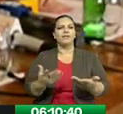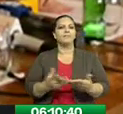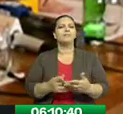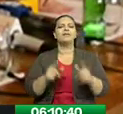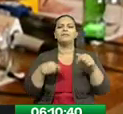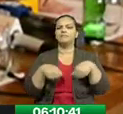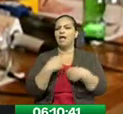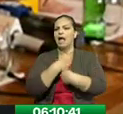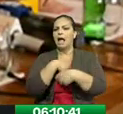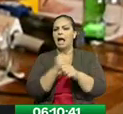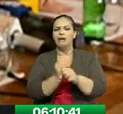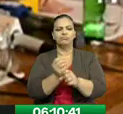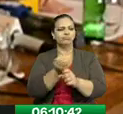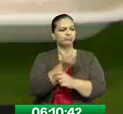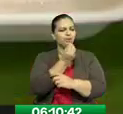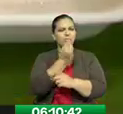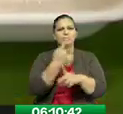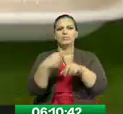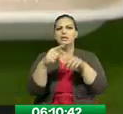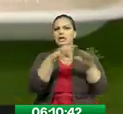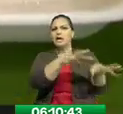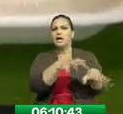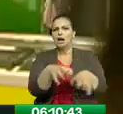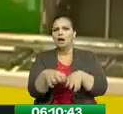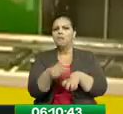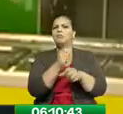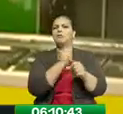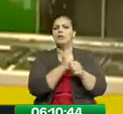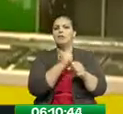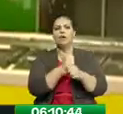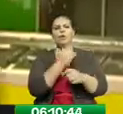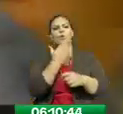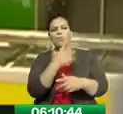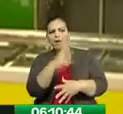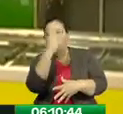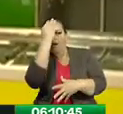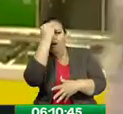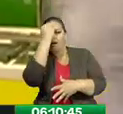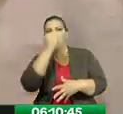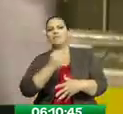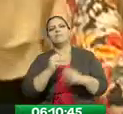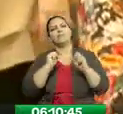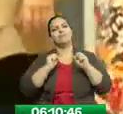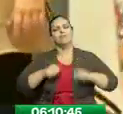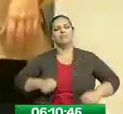generoso de los agricultores informó julio césar sauret